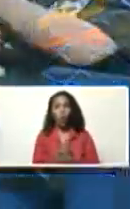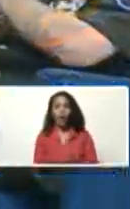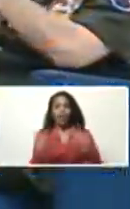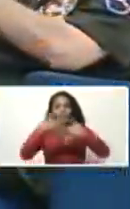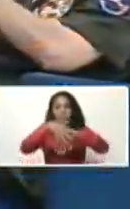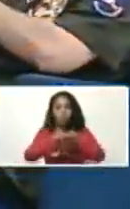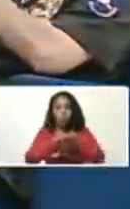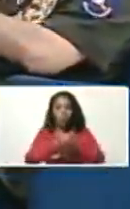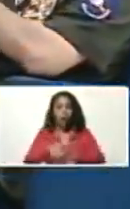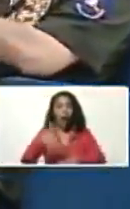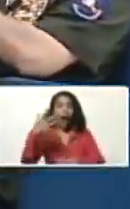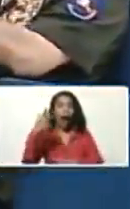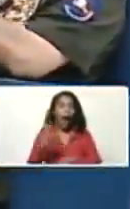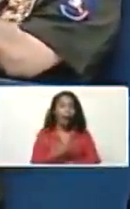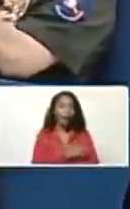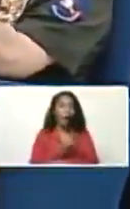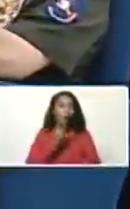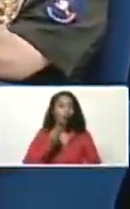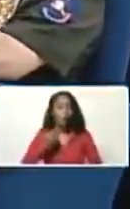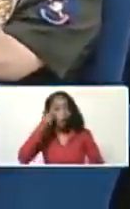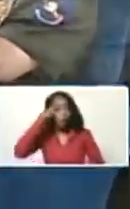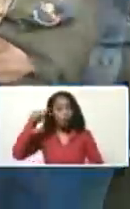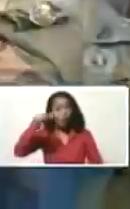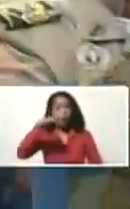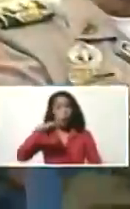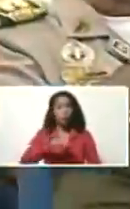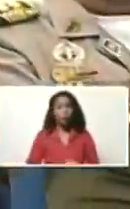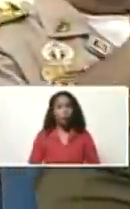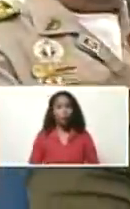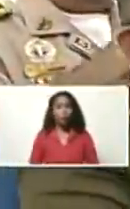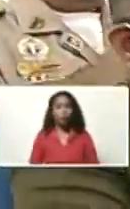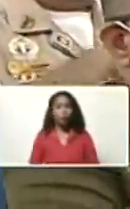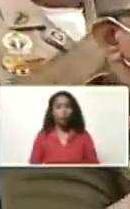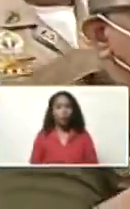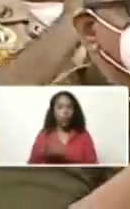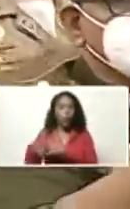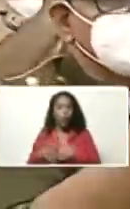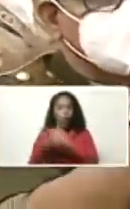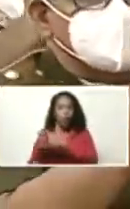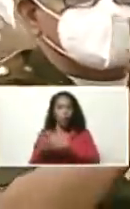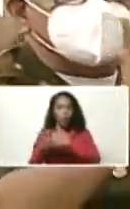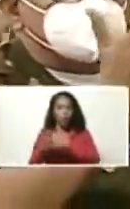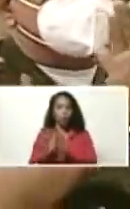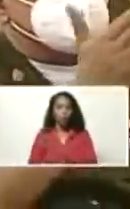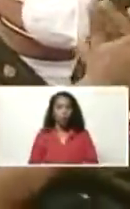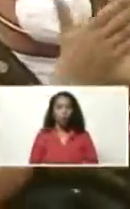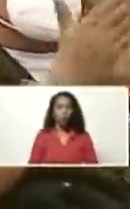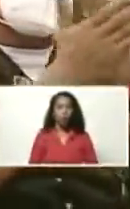inclusive ante la juventud y el pueblo de los Estados Unidos de Norteamérica.